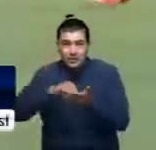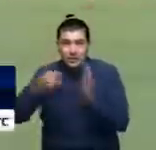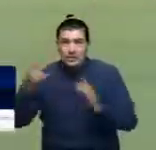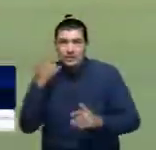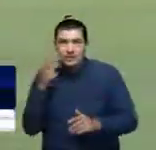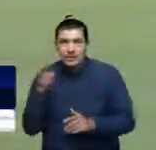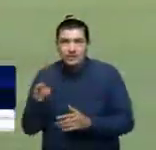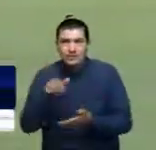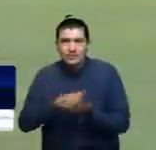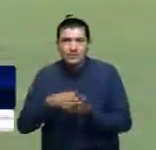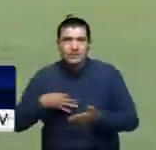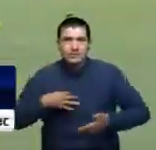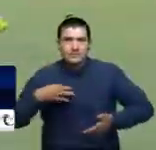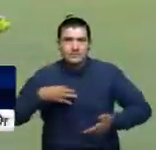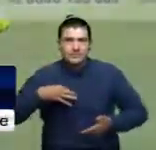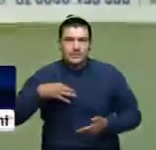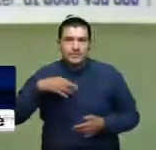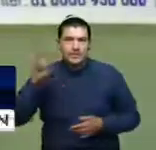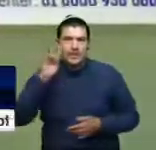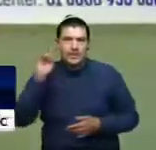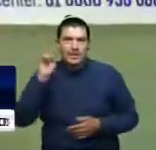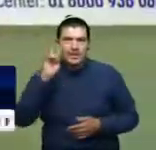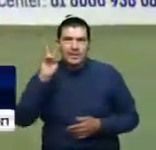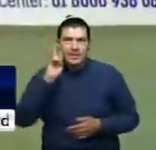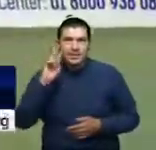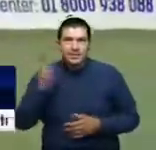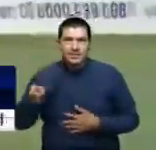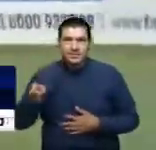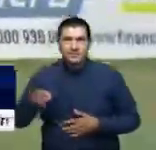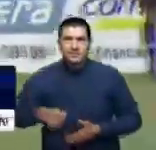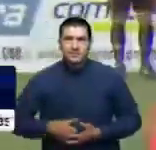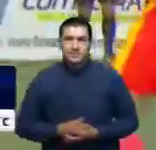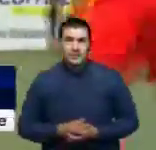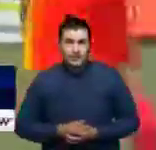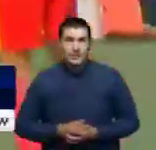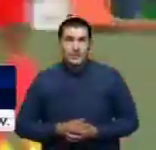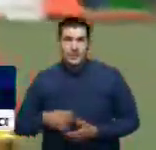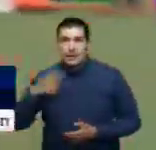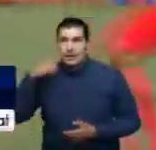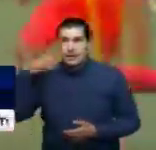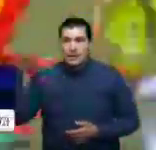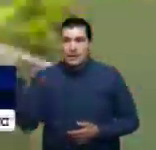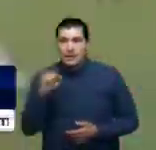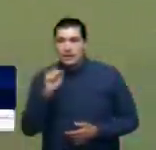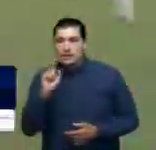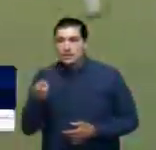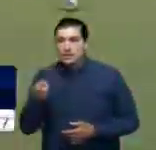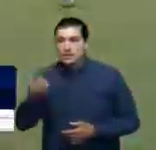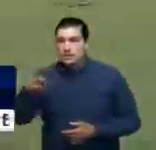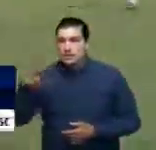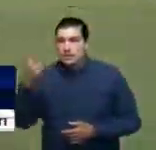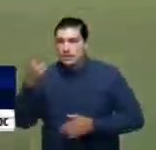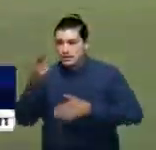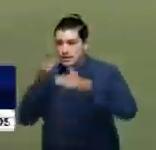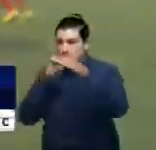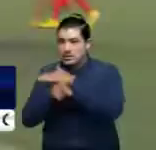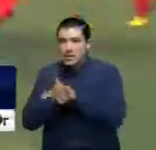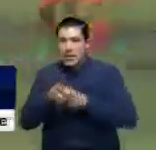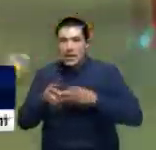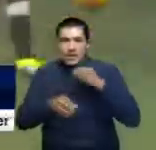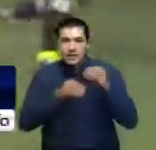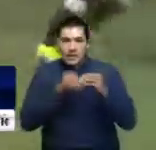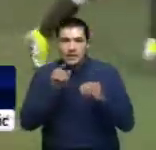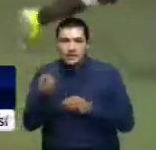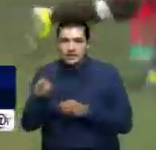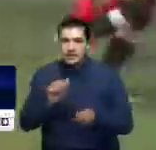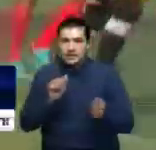en pantalla de camiseta verde con vivos negros consiguió el segundo gol del partido y así su paso a